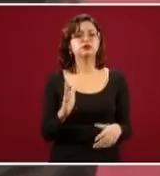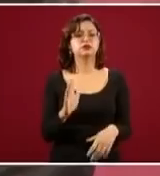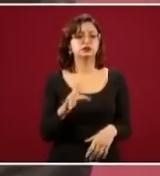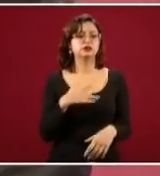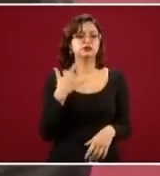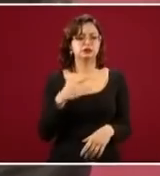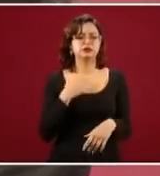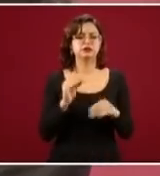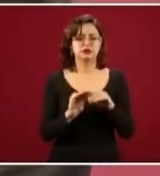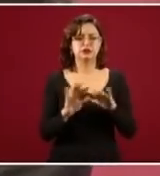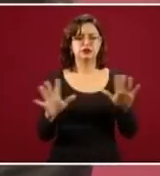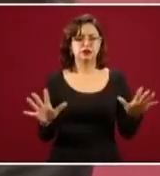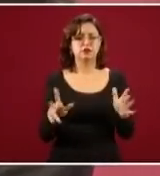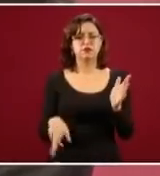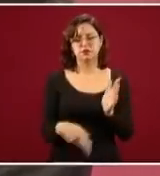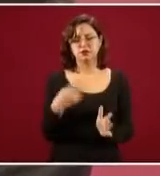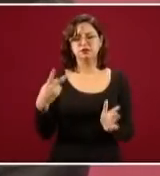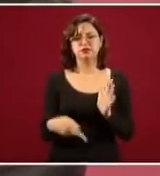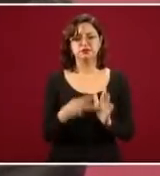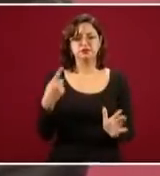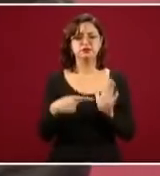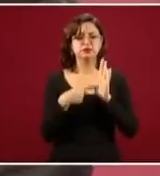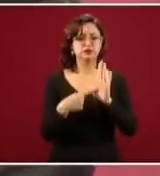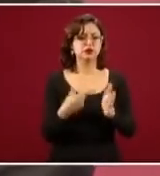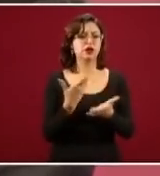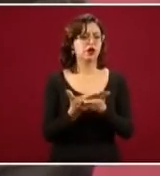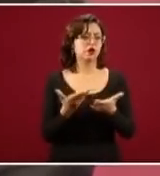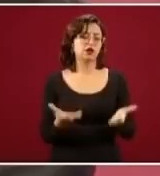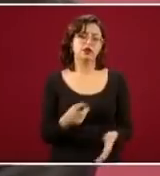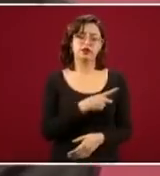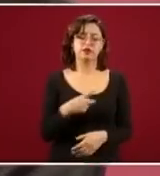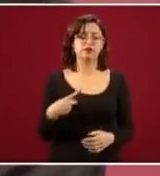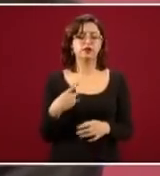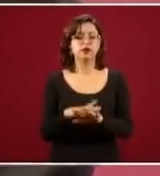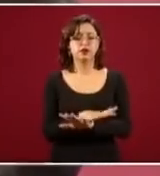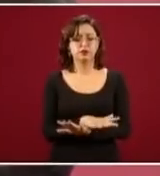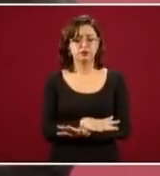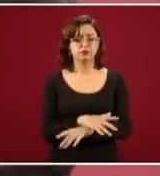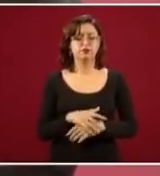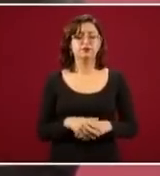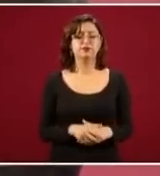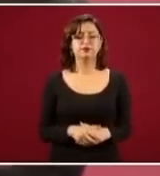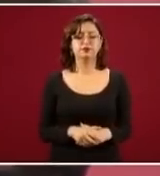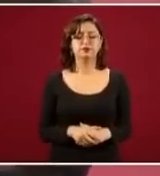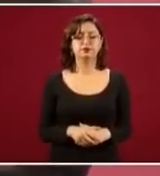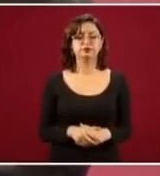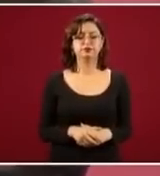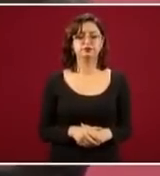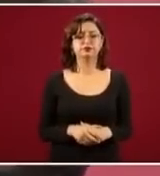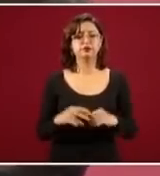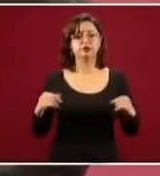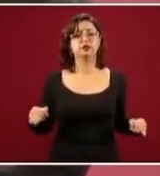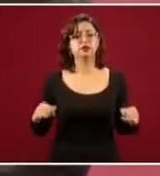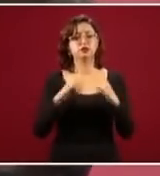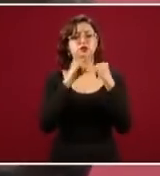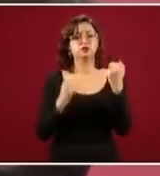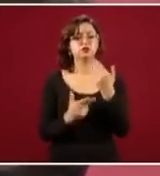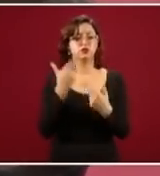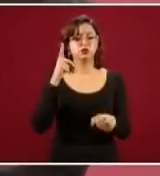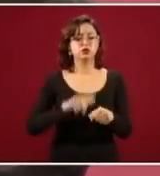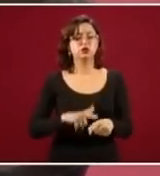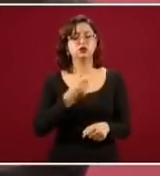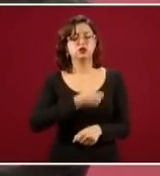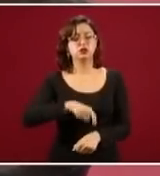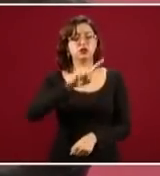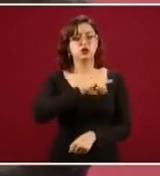y que hemos señalado y que precisamente estamos modificando. Los institutos nacionales de salud y demás